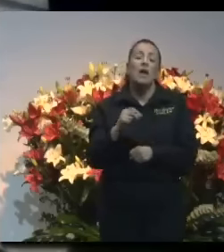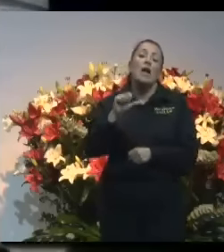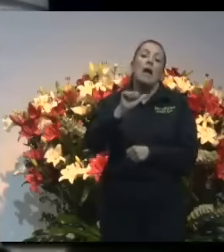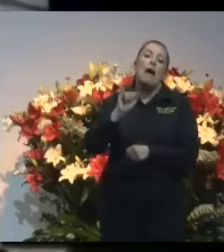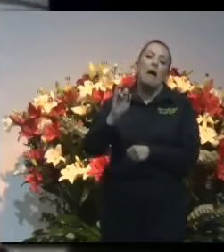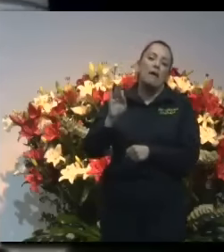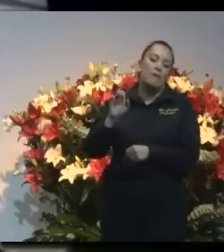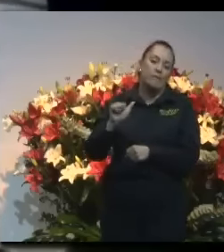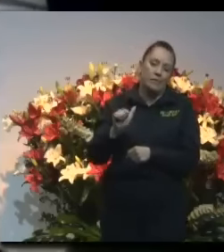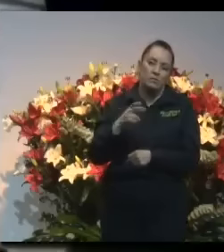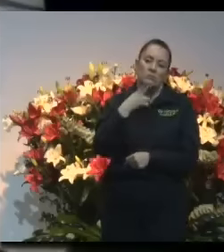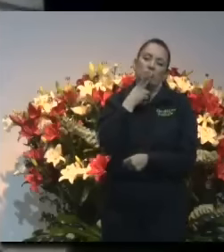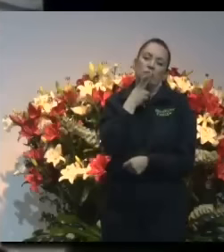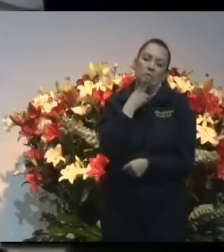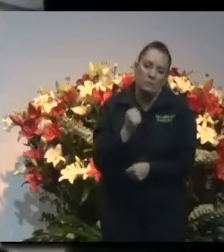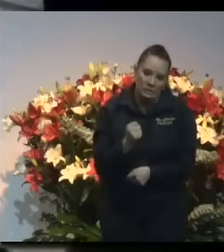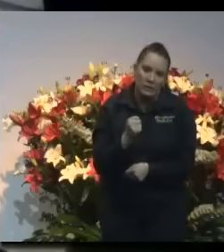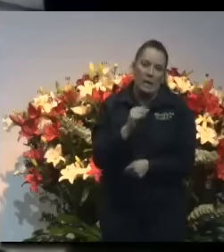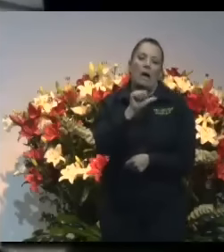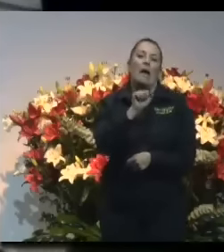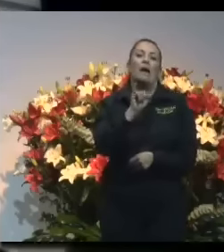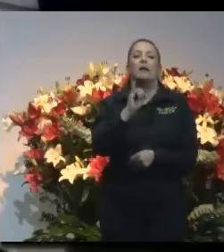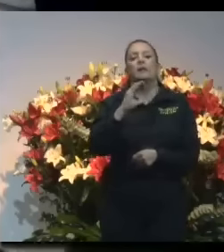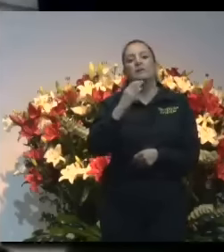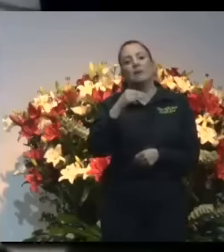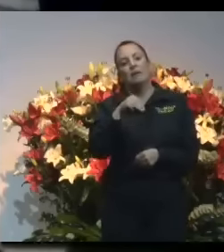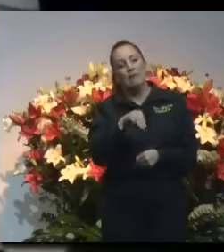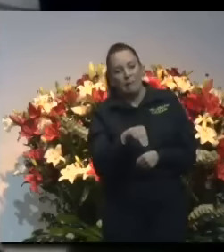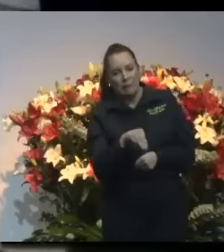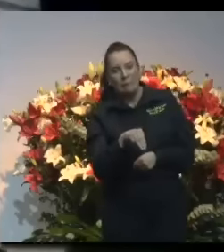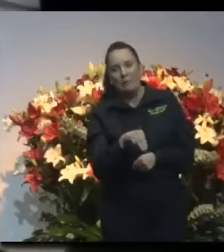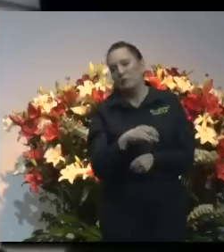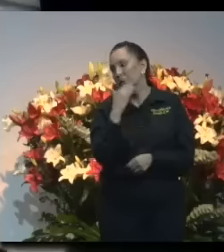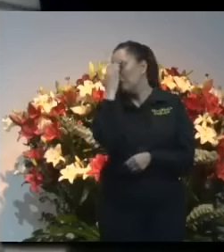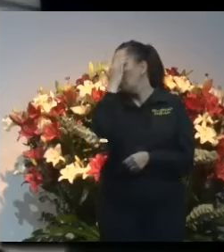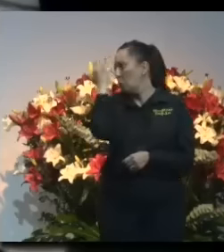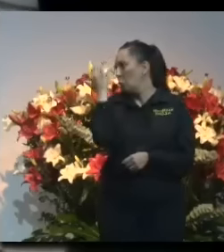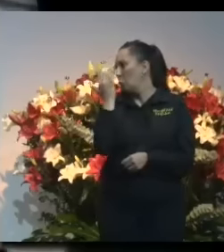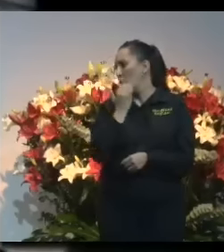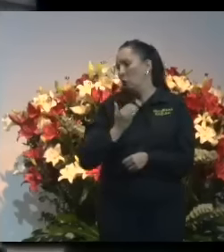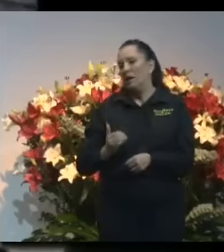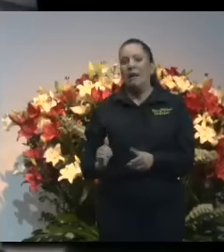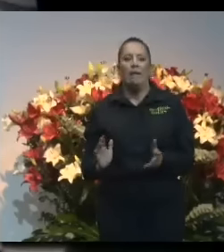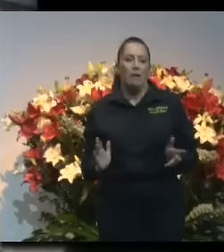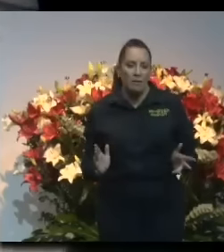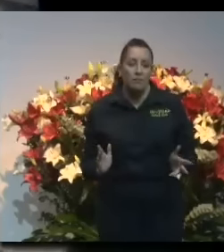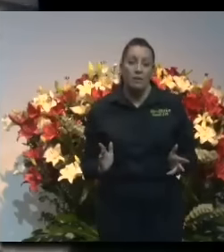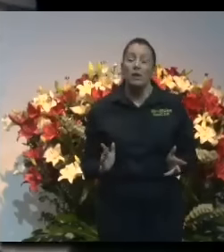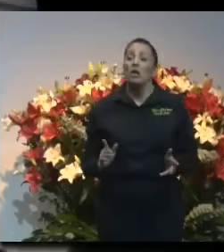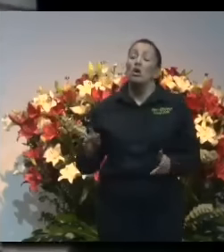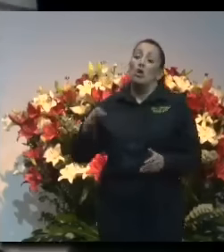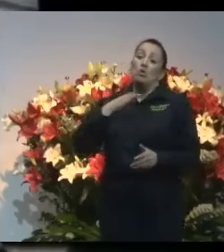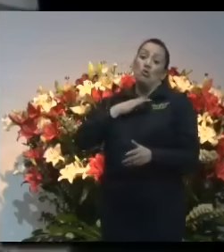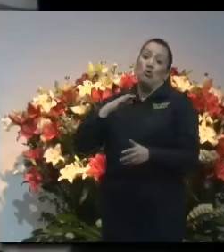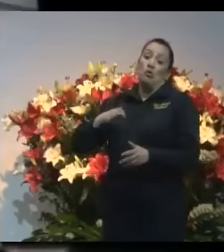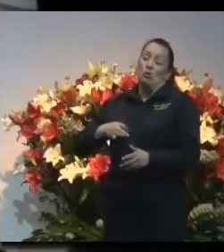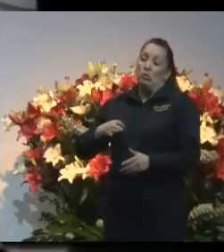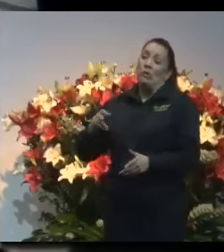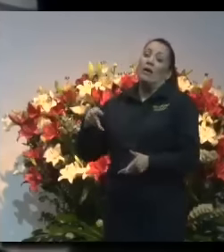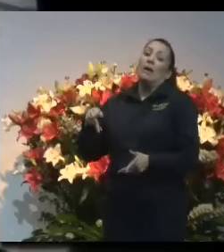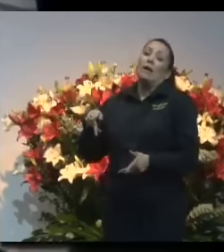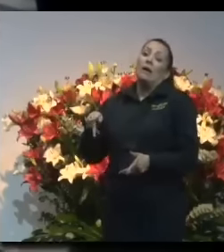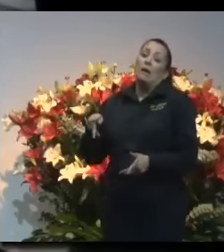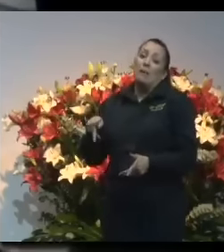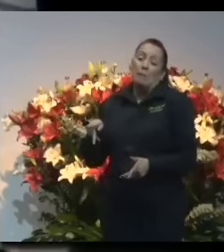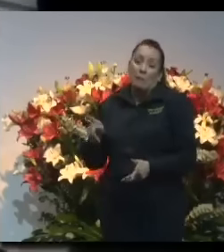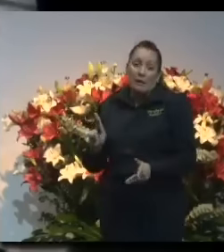jala, el AICM no, está nada. Del nabo. Queremos comprar Toluca, pero ten la certeza